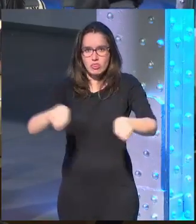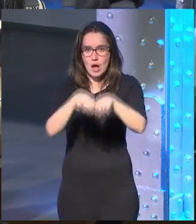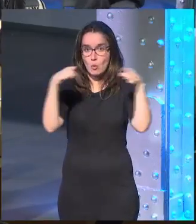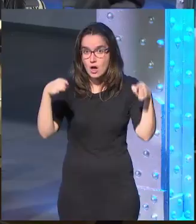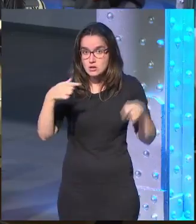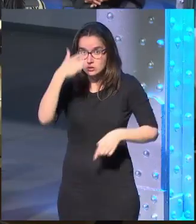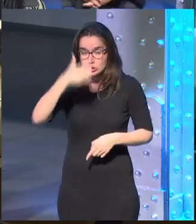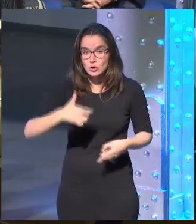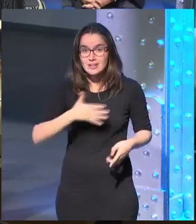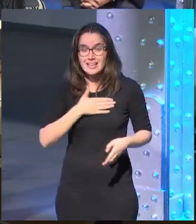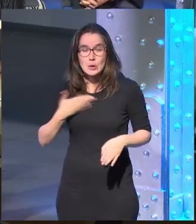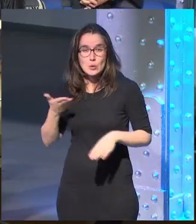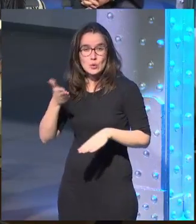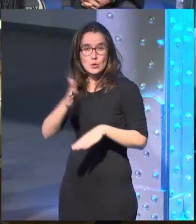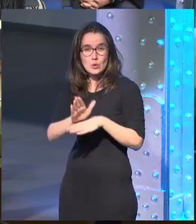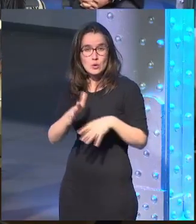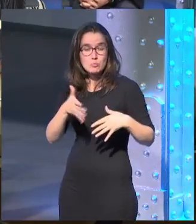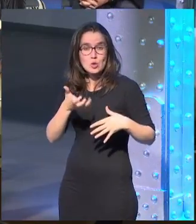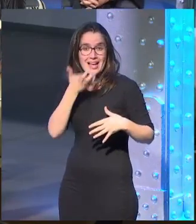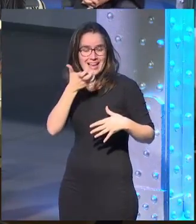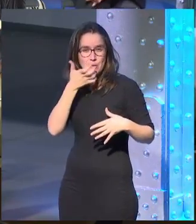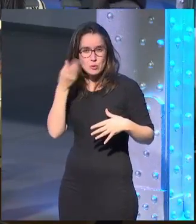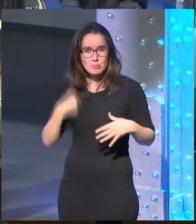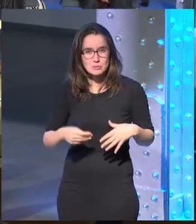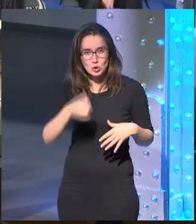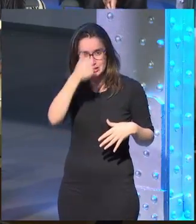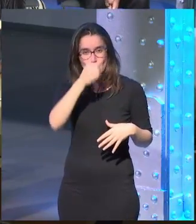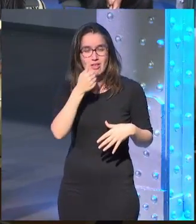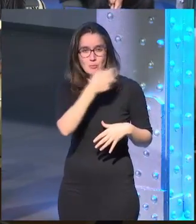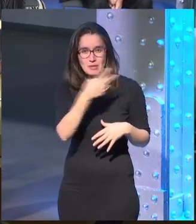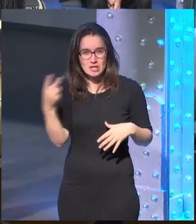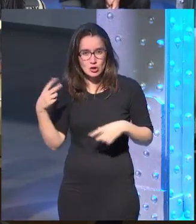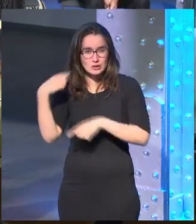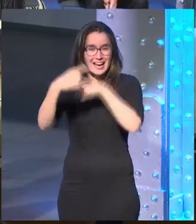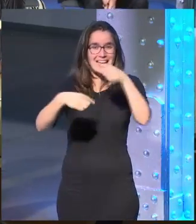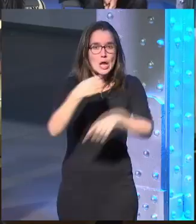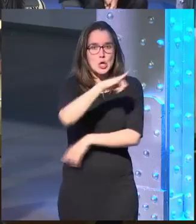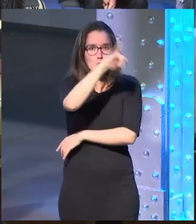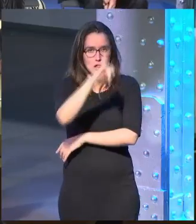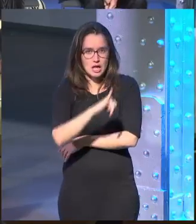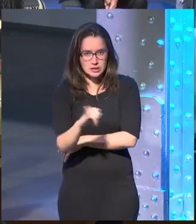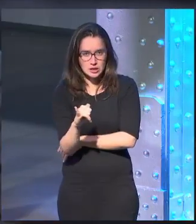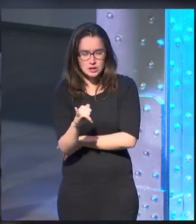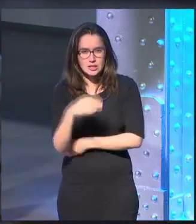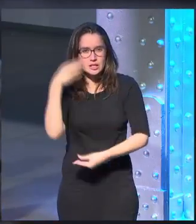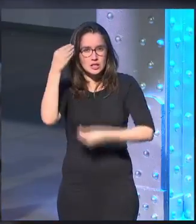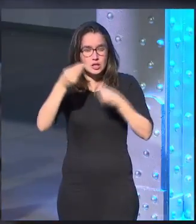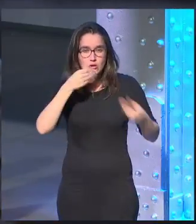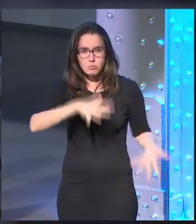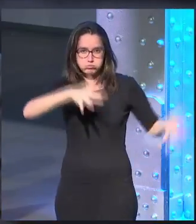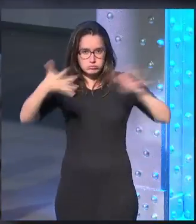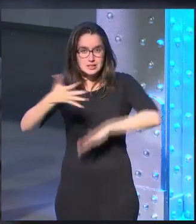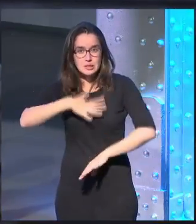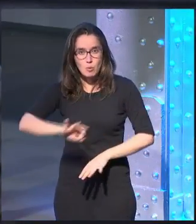yo quiero poner, y por seguir con el ejemplo de este chico de 22 años, generación Z, y creo que es extrapolable, o